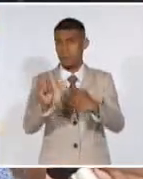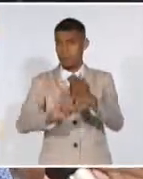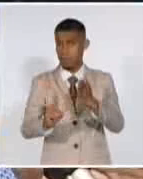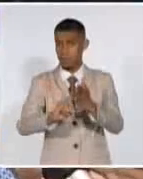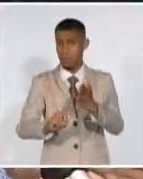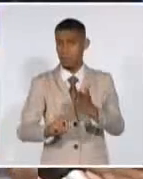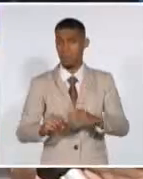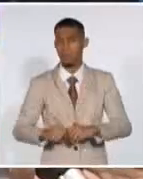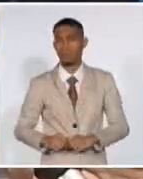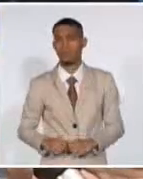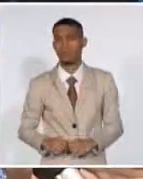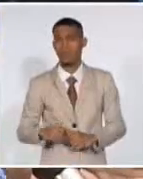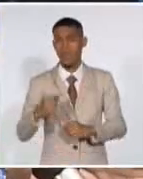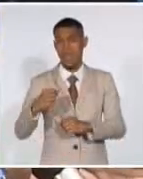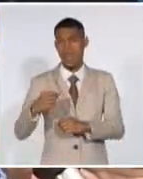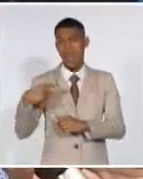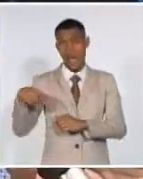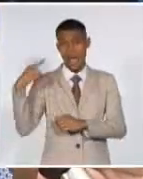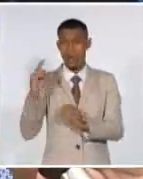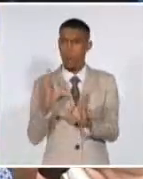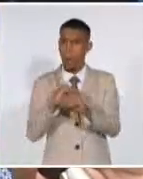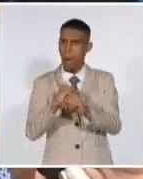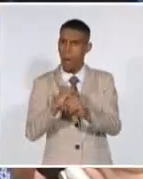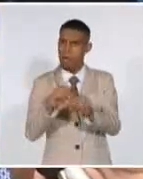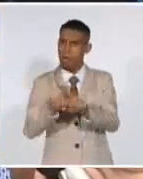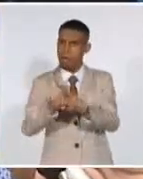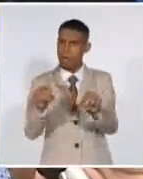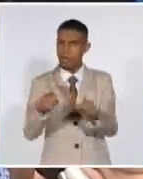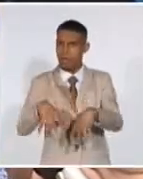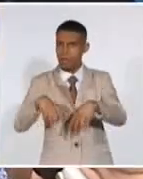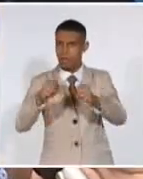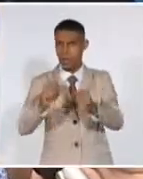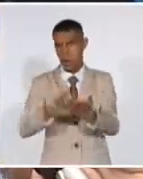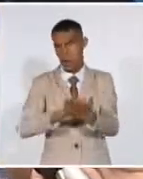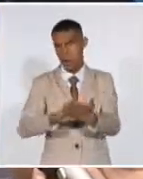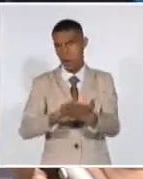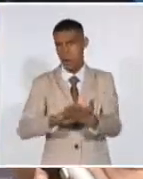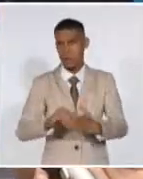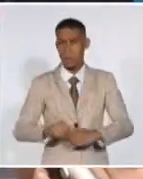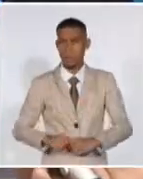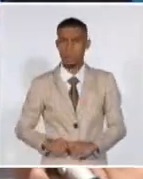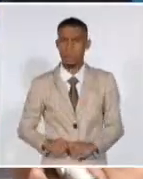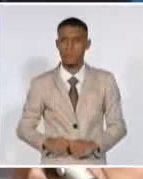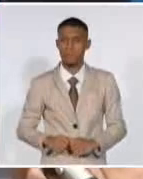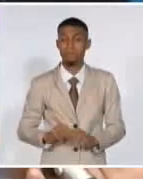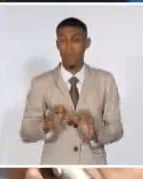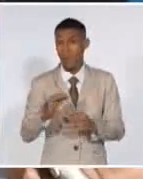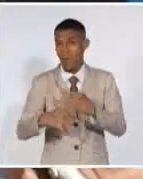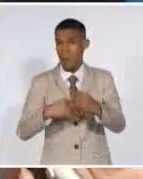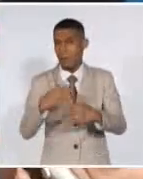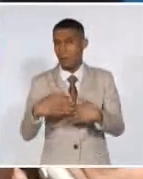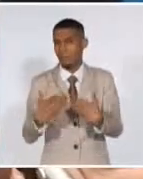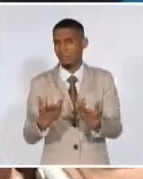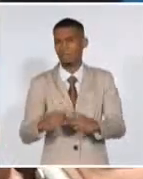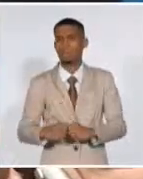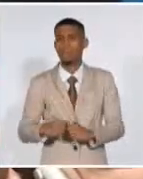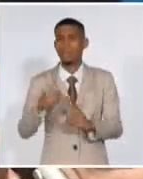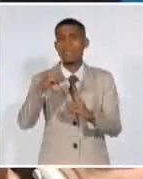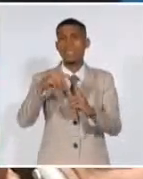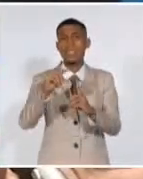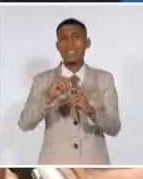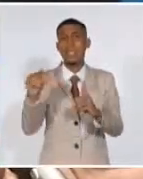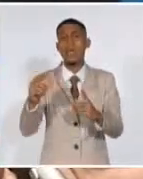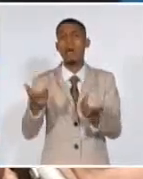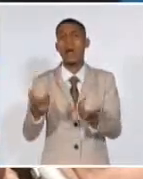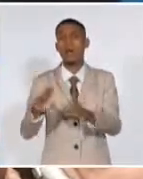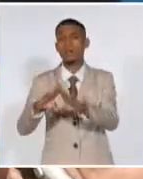hecho ayer no tuvimos afectación al servicio por déficit eh tú explicabas el el tema de la de la